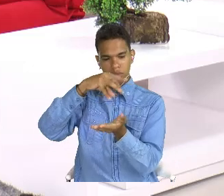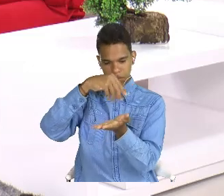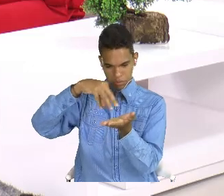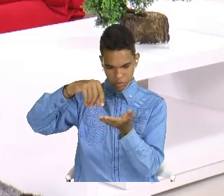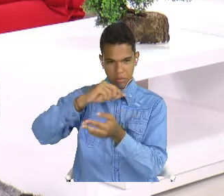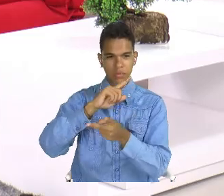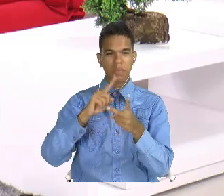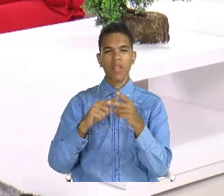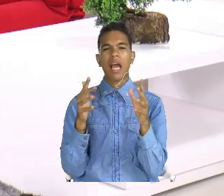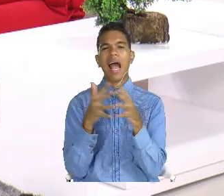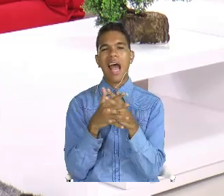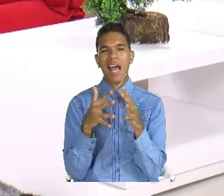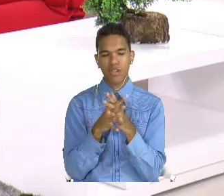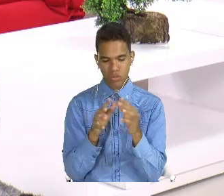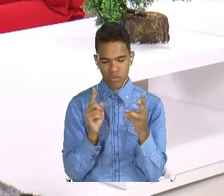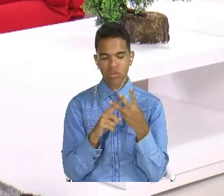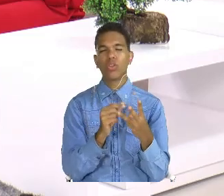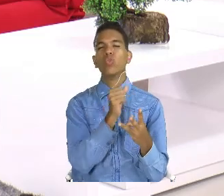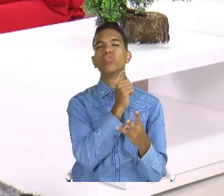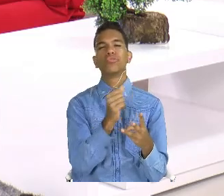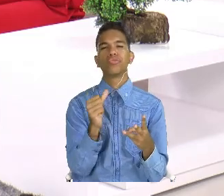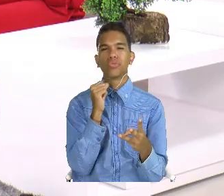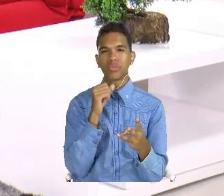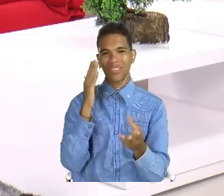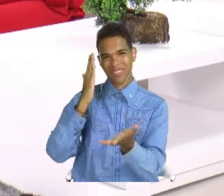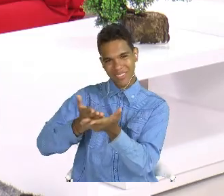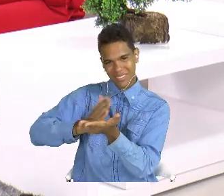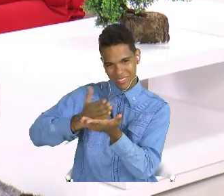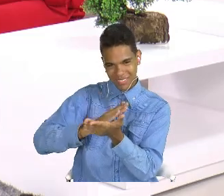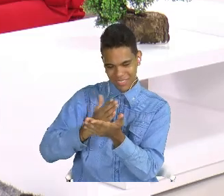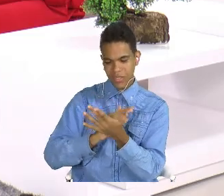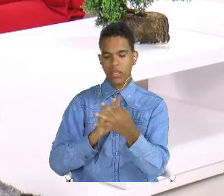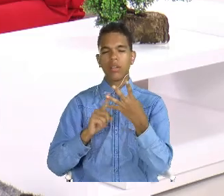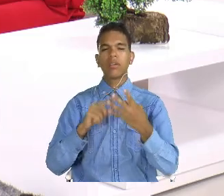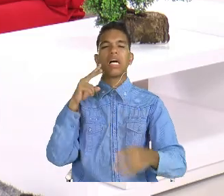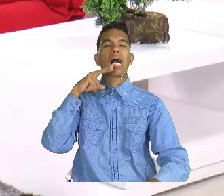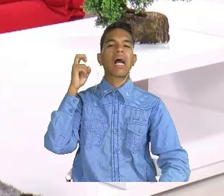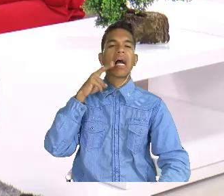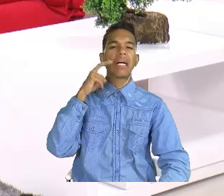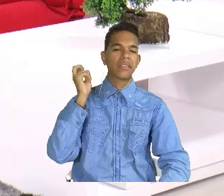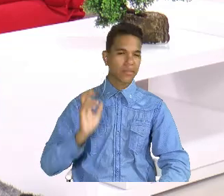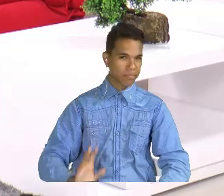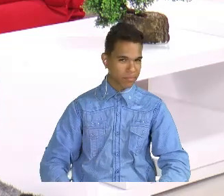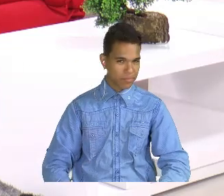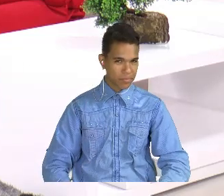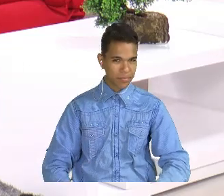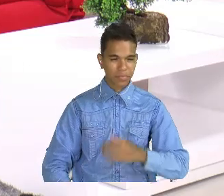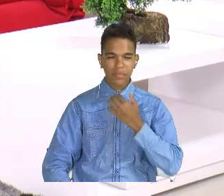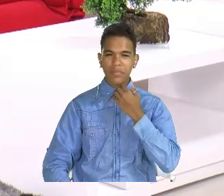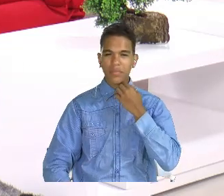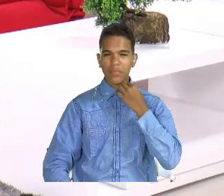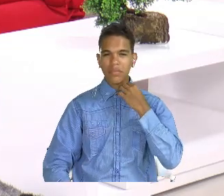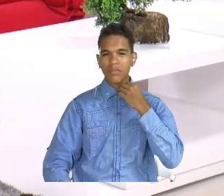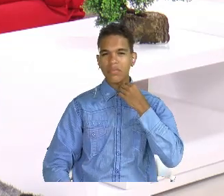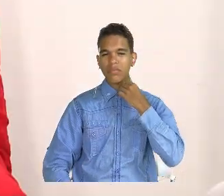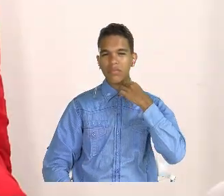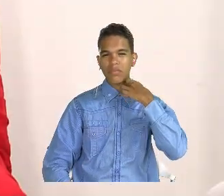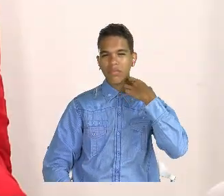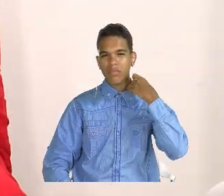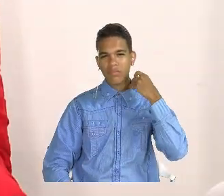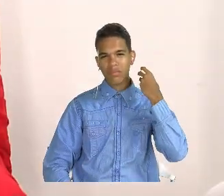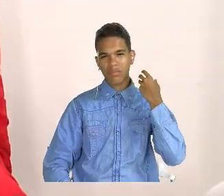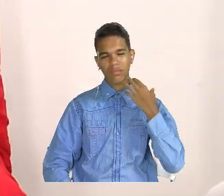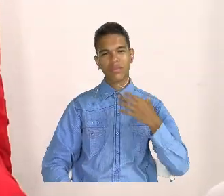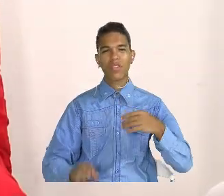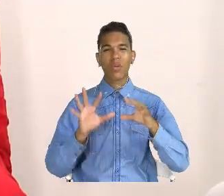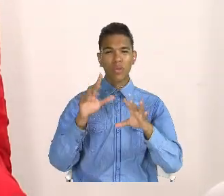de arroz, el poco de yuca y la carnecita, el huesito con gordito. Con suero y patacón. Exactamente, con suero, patacón y todo lo que